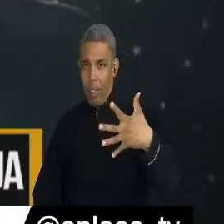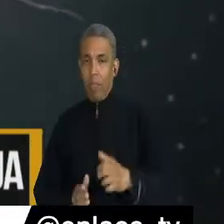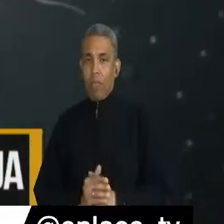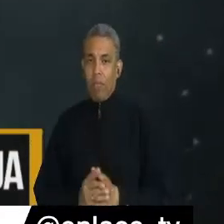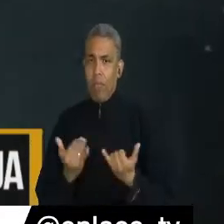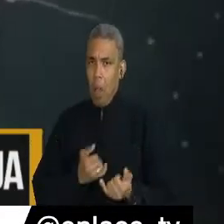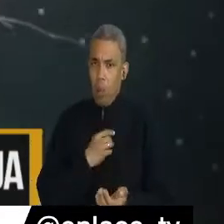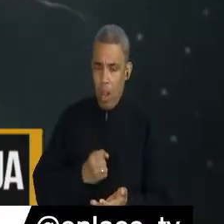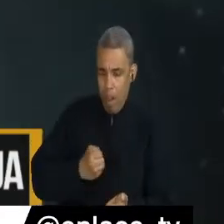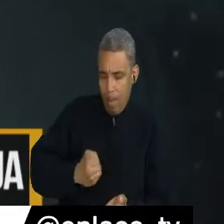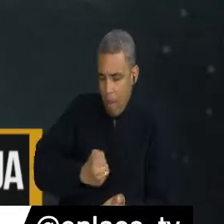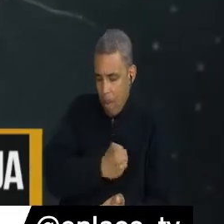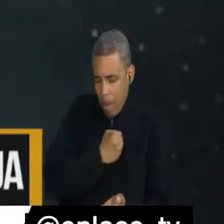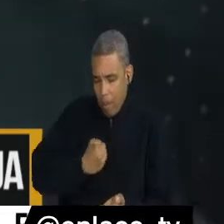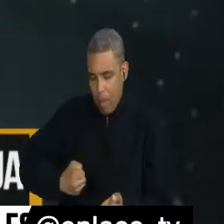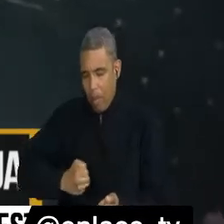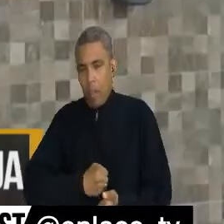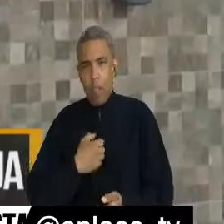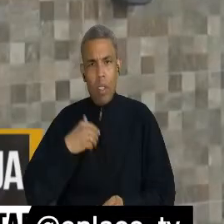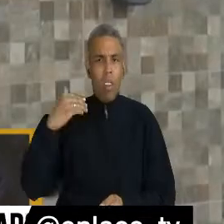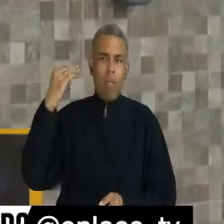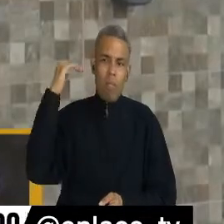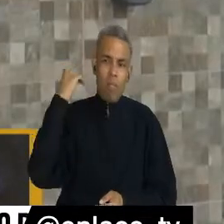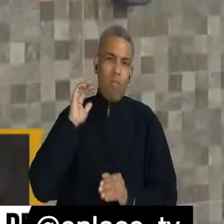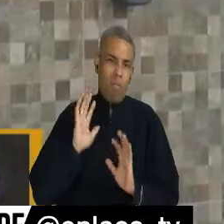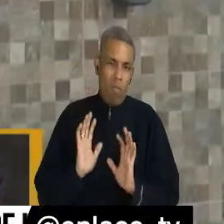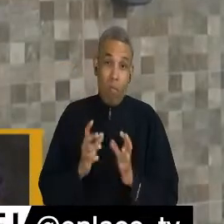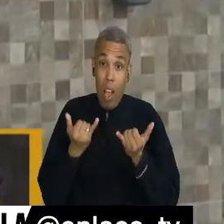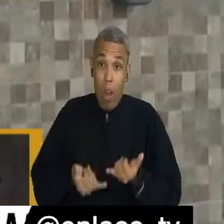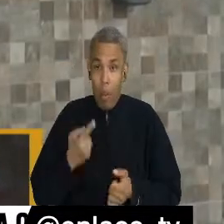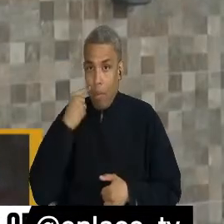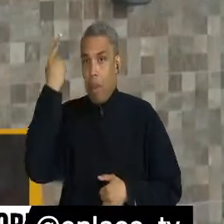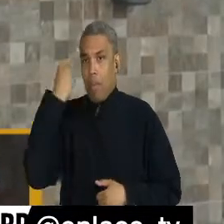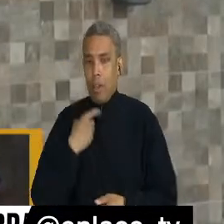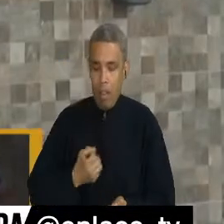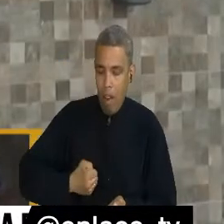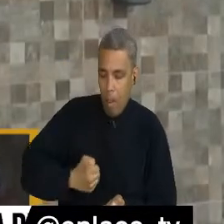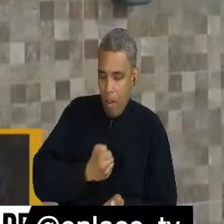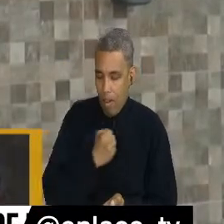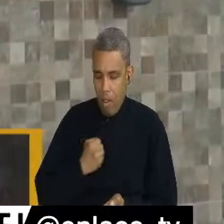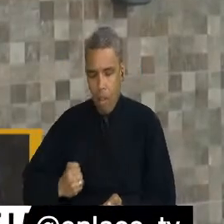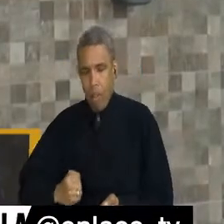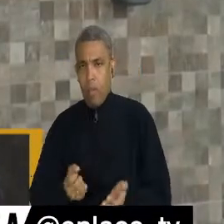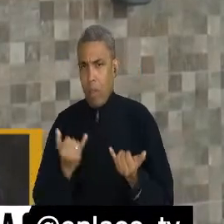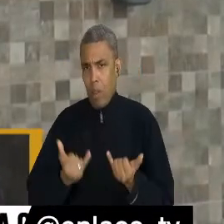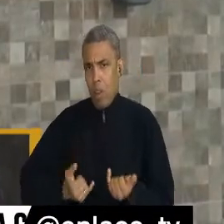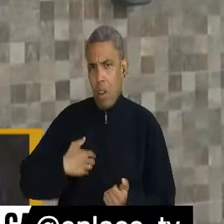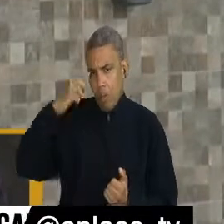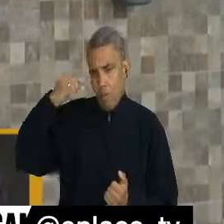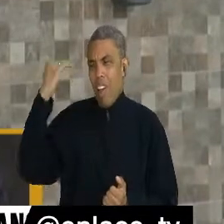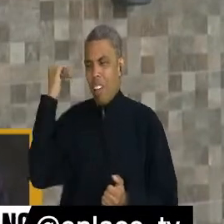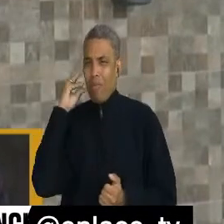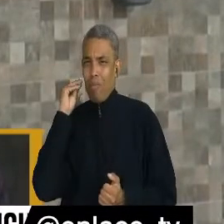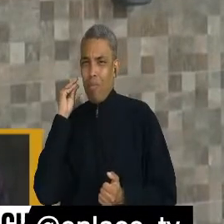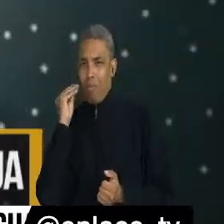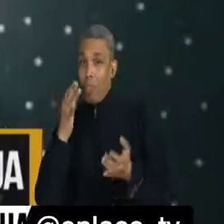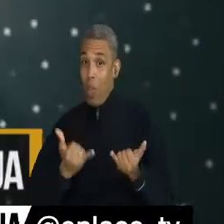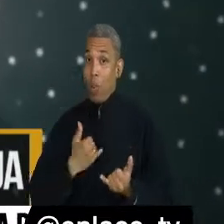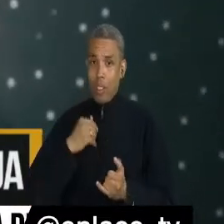salsa. Antes hemos tenido pues algunas actividades, pero no tan profesional como lo que estamos haciendo